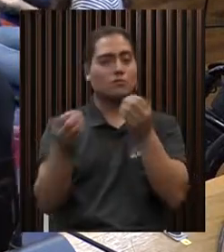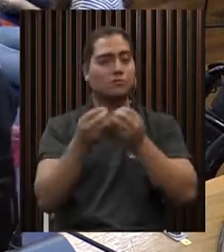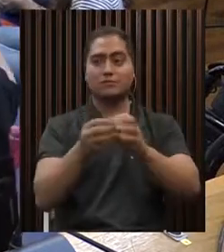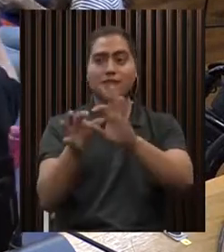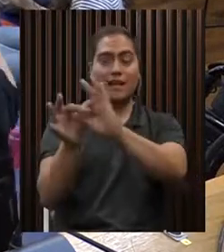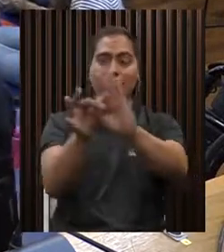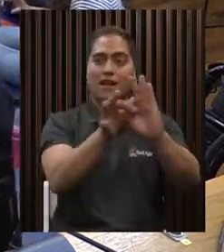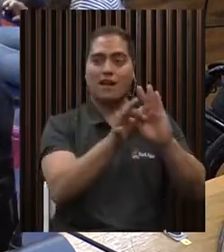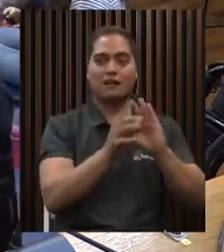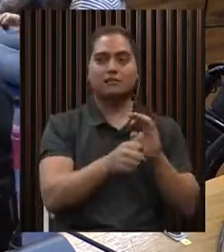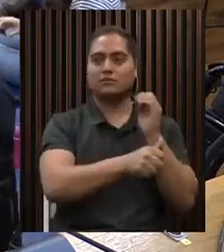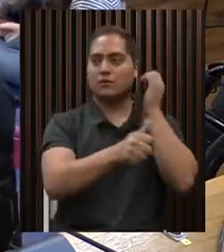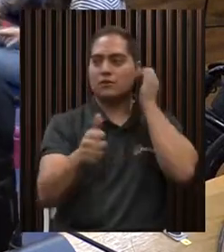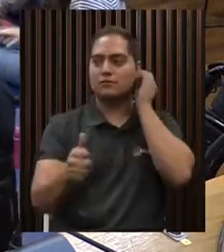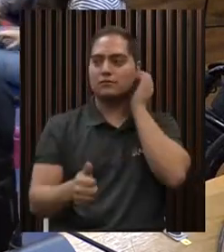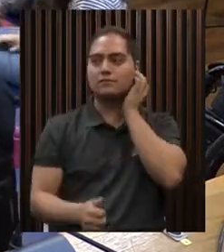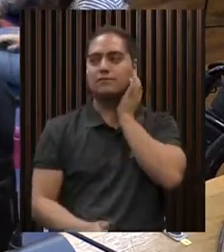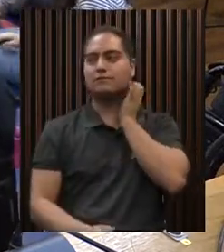Muchas gracias.